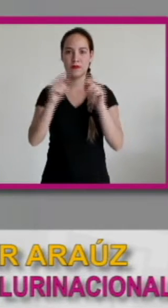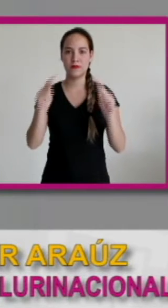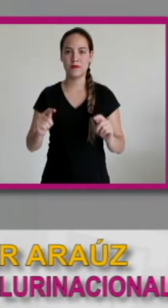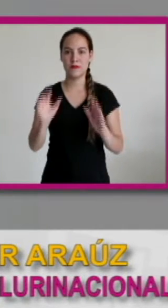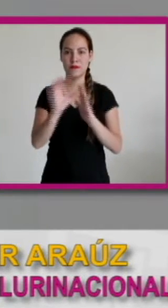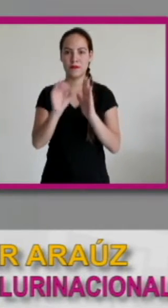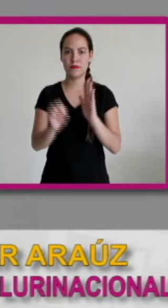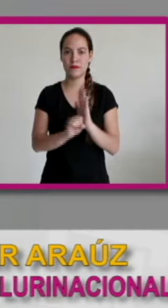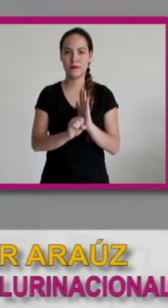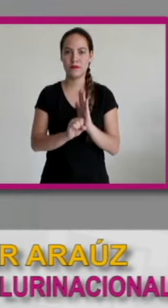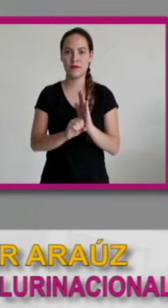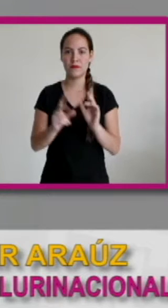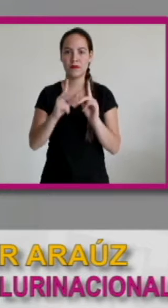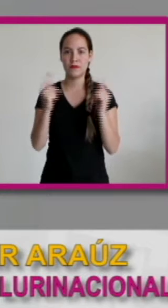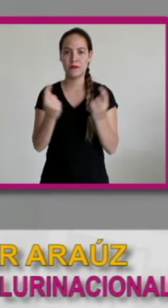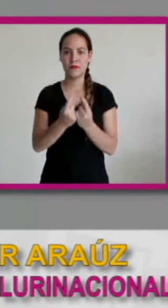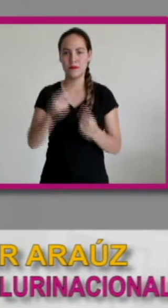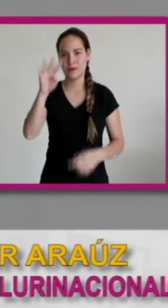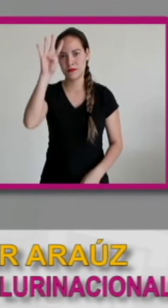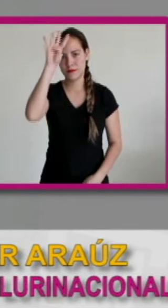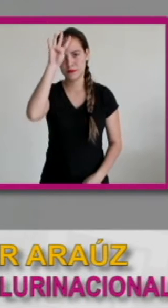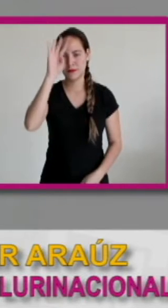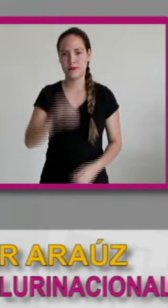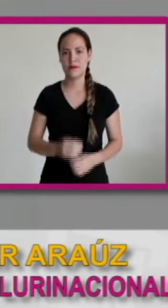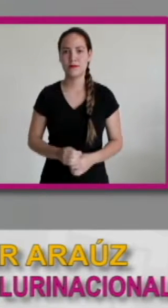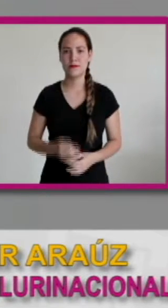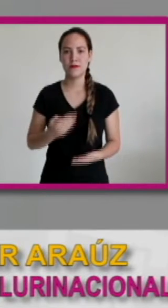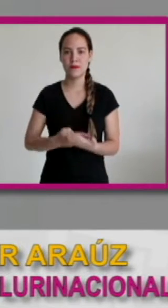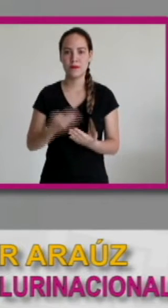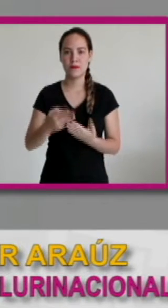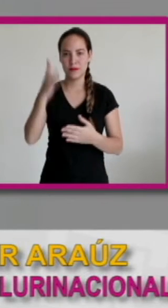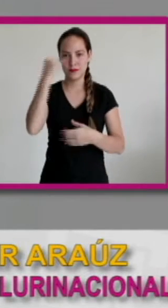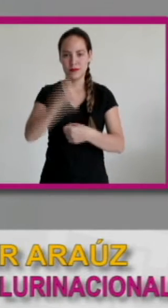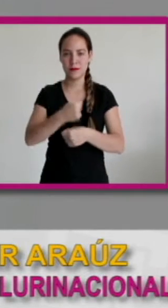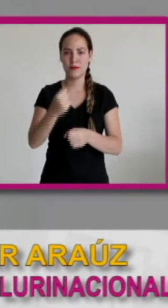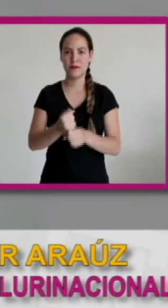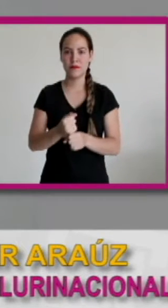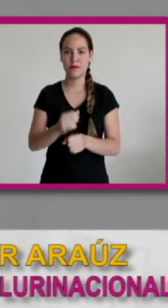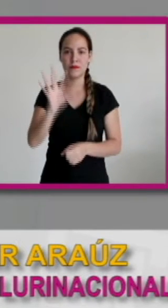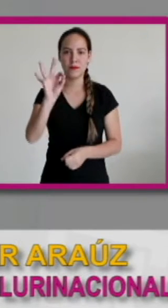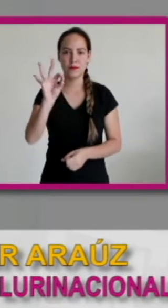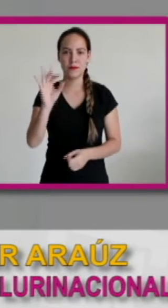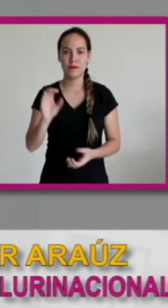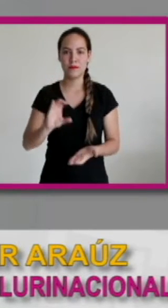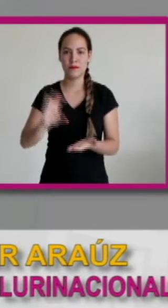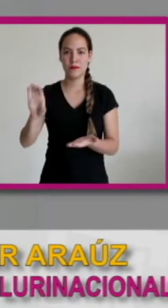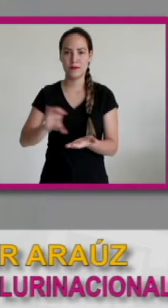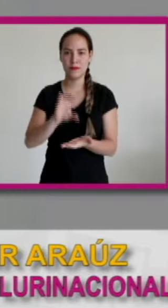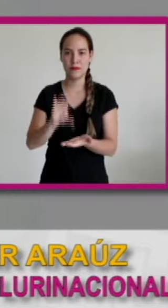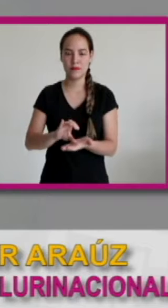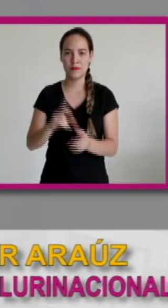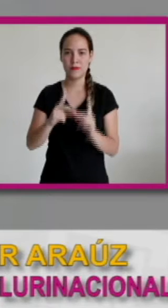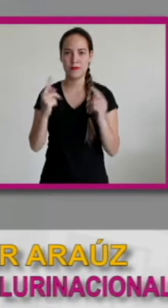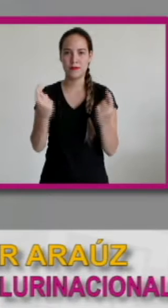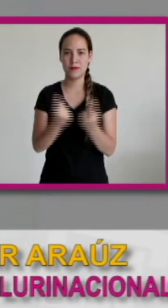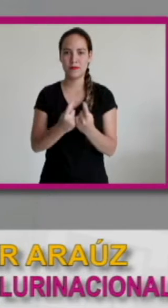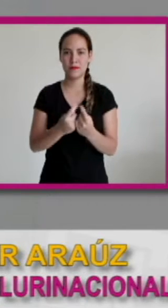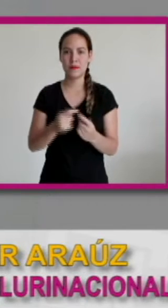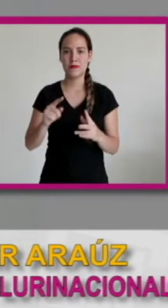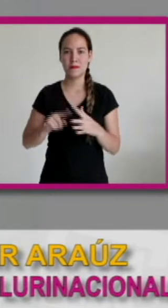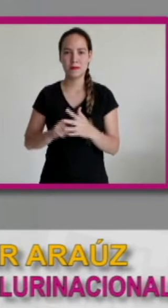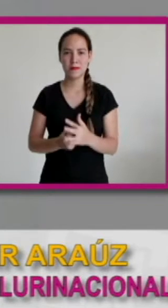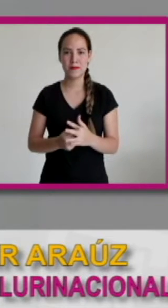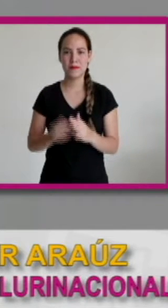al Tribunal Constitucional por el Departamento del Beni. Mi propuesta es crear en las 9 capitales del departamento y en las